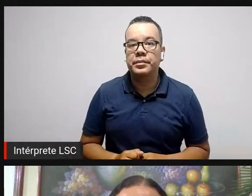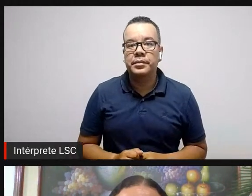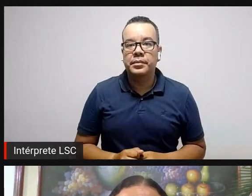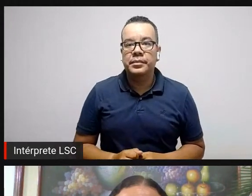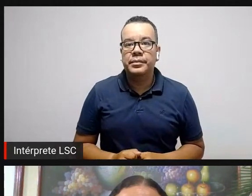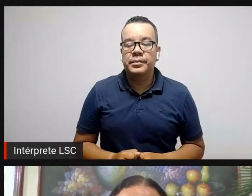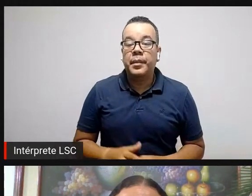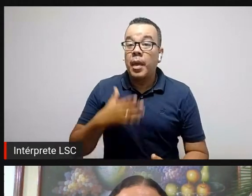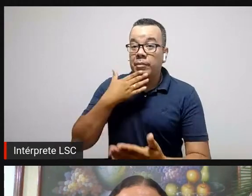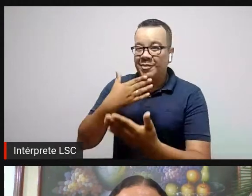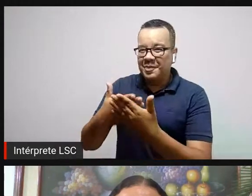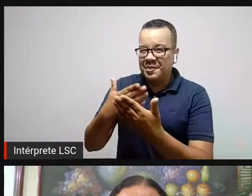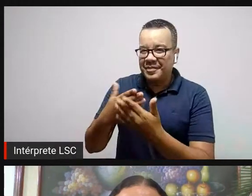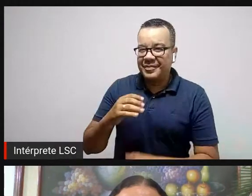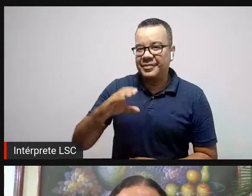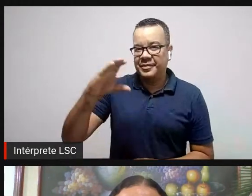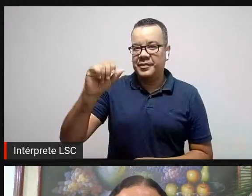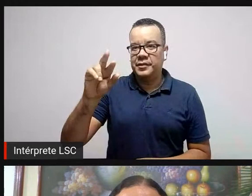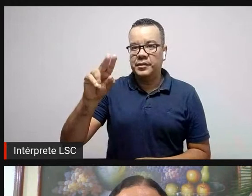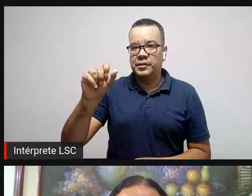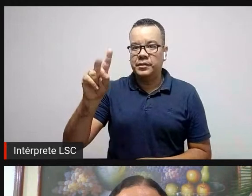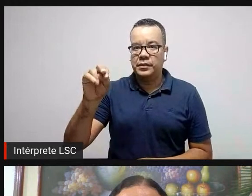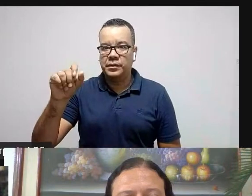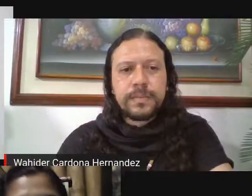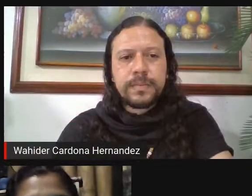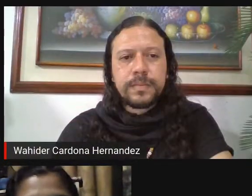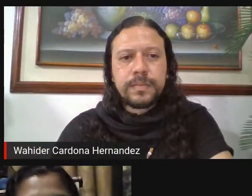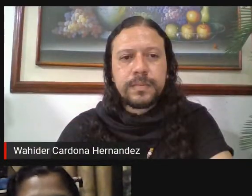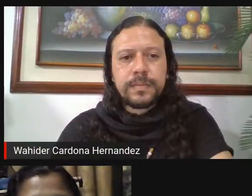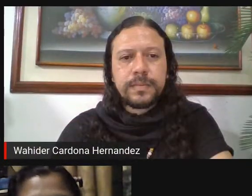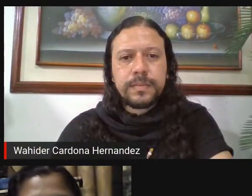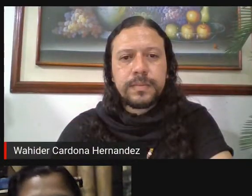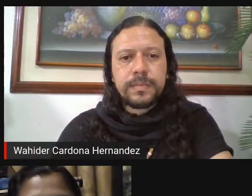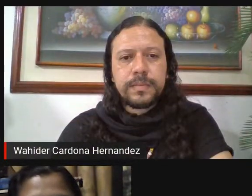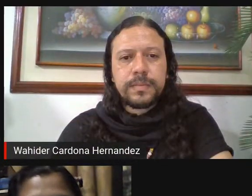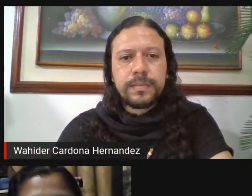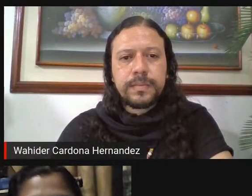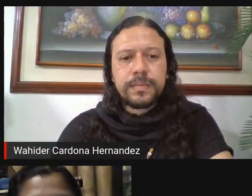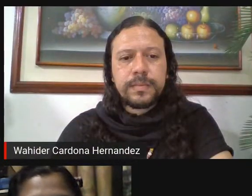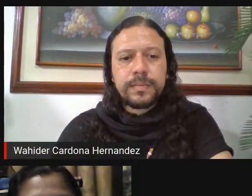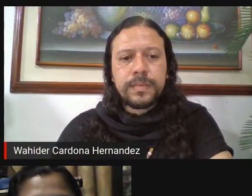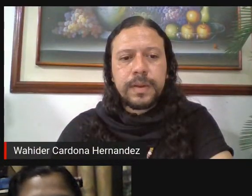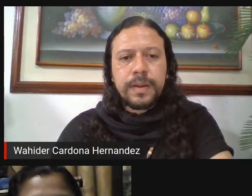Muchas gracias, Carolina. Ahora vamos a darle el espacio a...